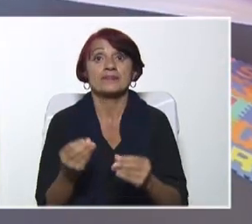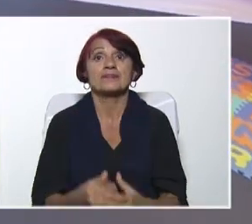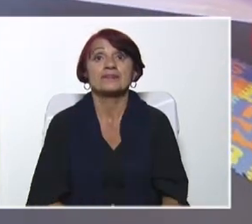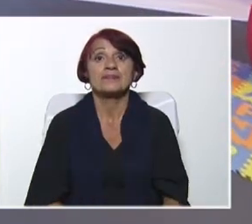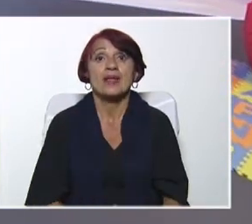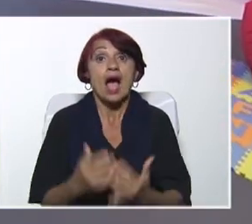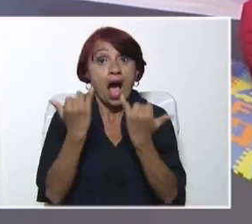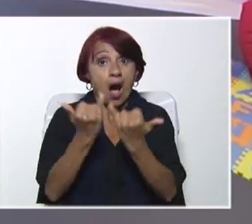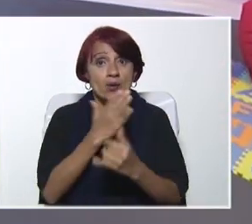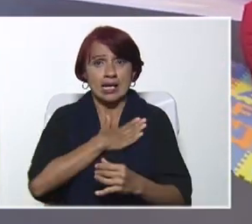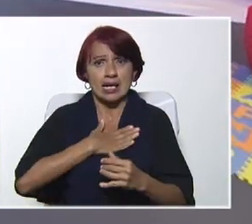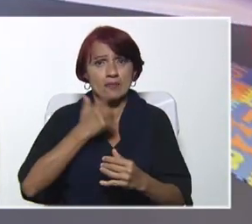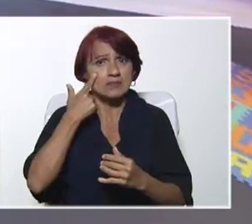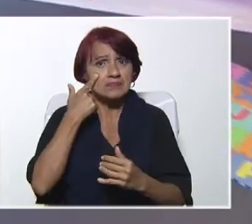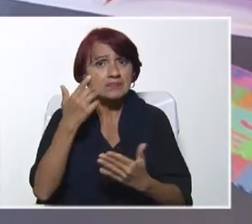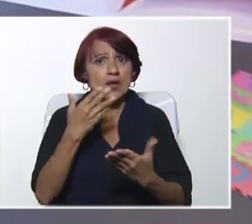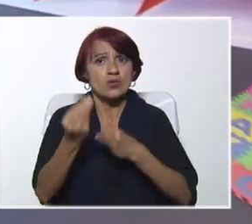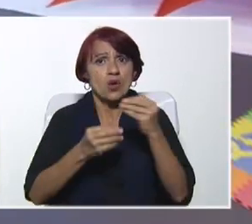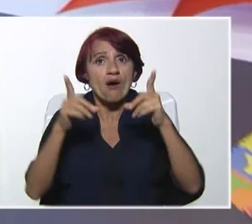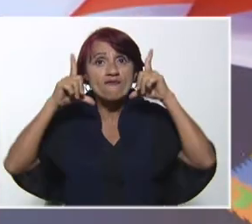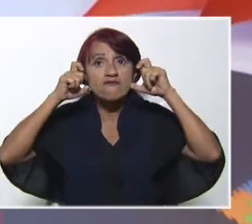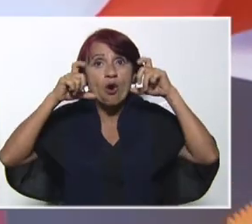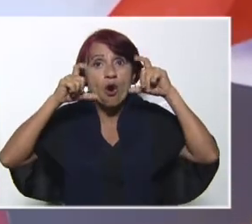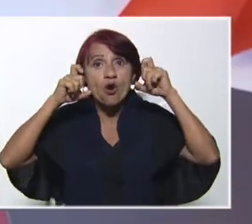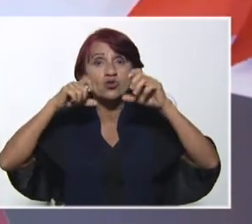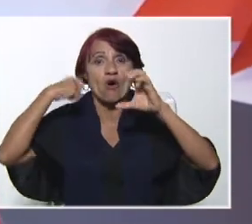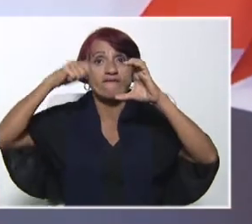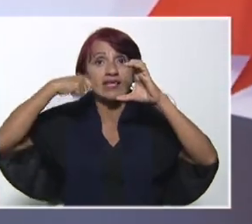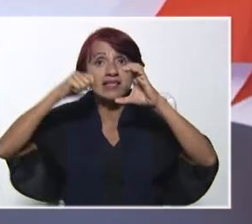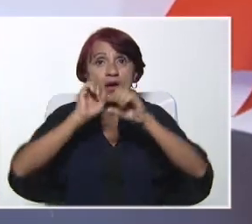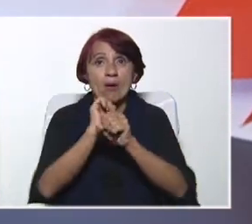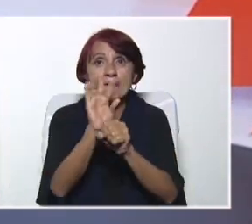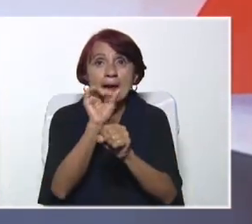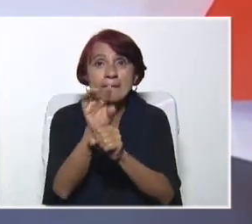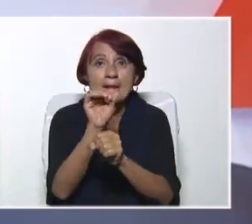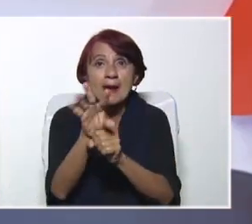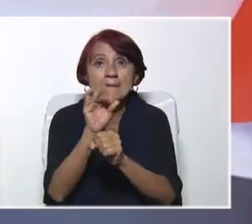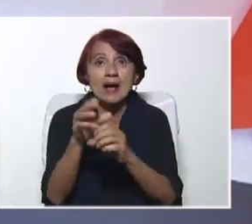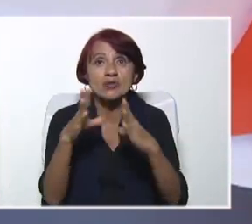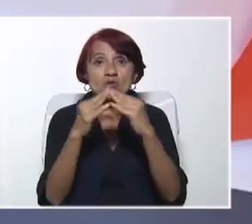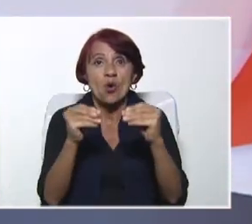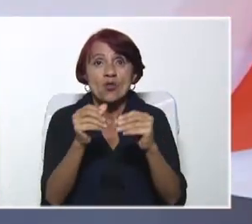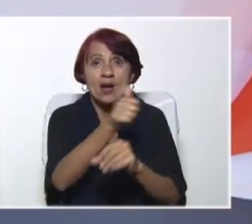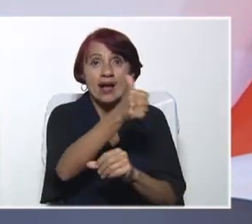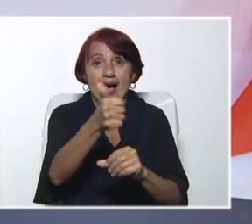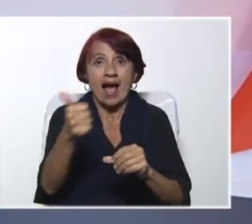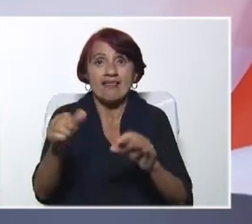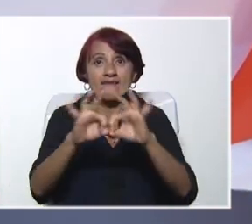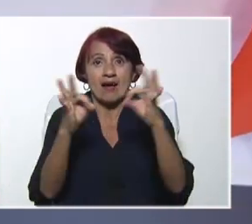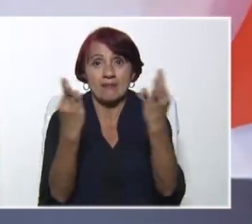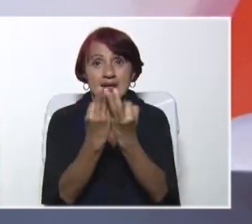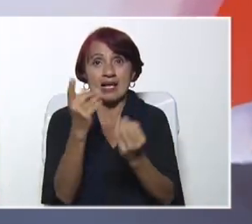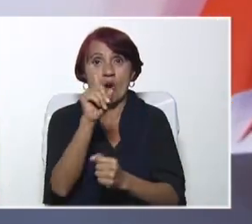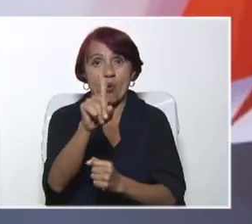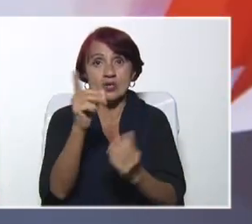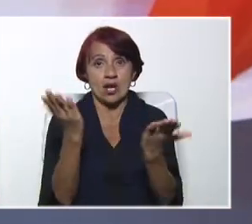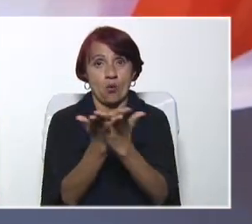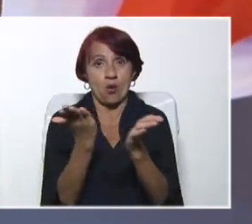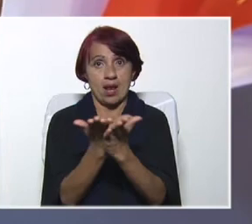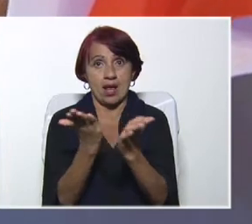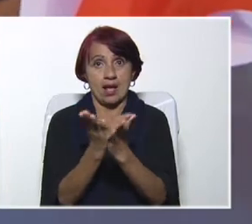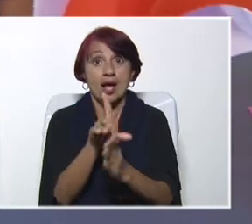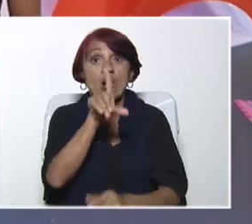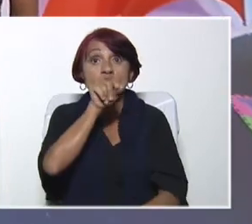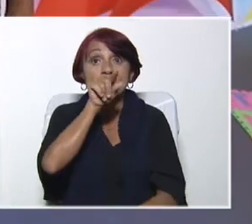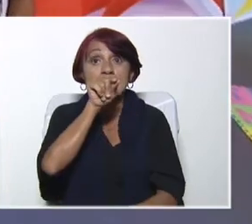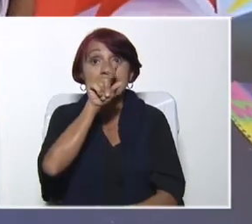cadafamiliaunaescuela.me.gov.be. Queremos que sigan enviando fotografías, videos y comentarios con la etiqueta Cada Familia Una Escuela en